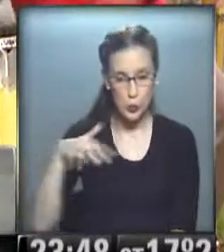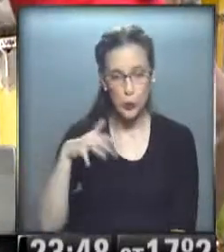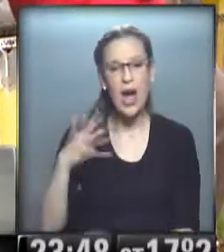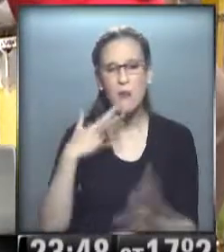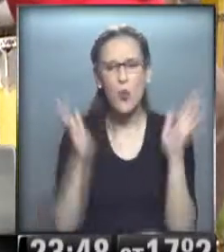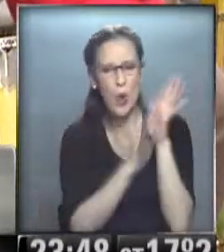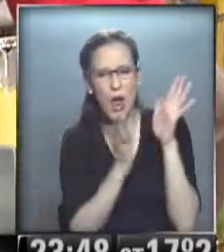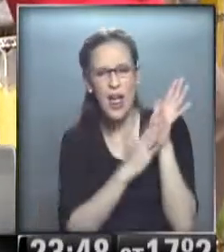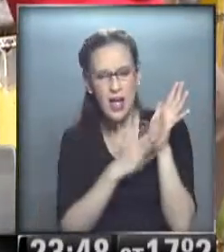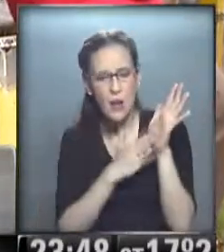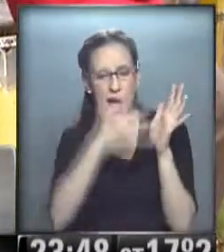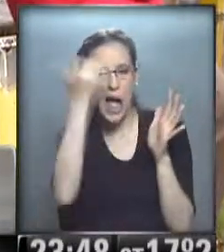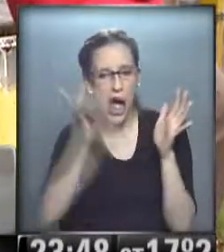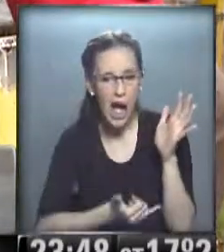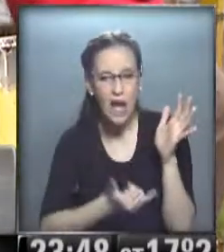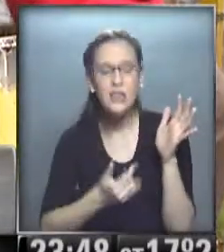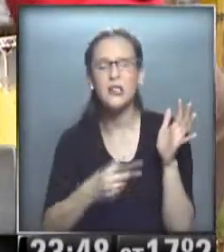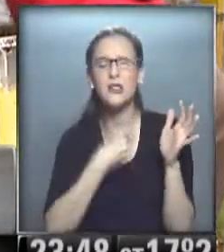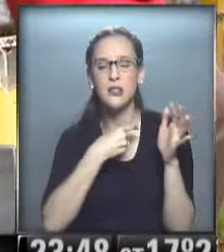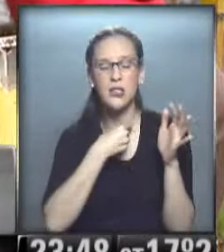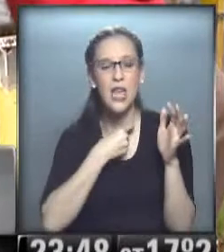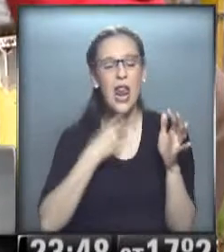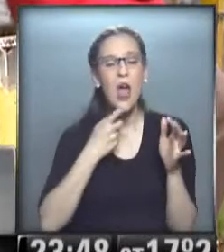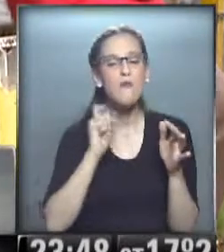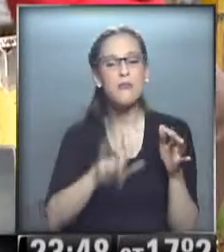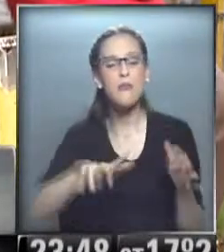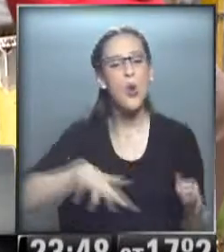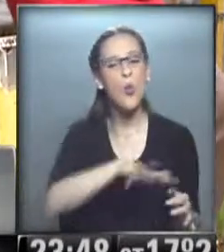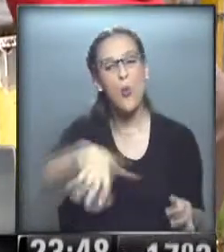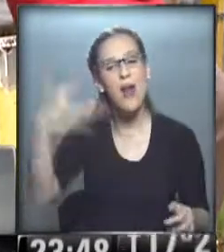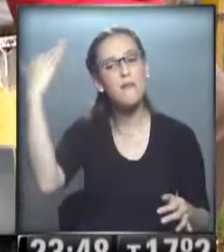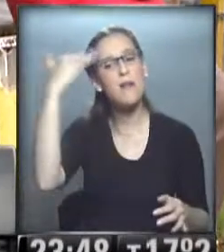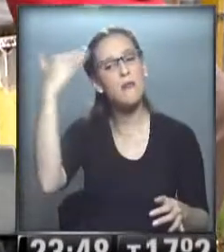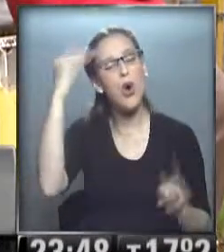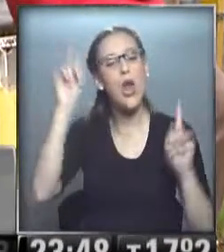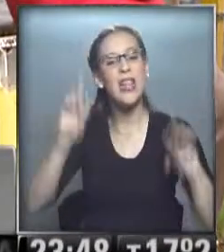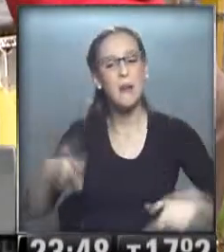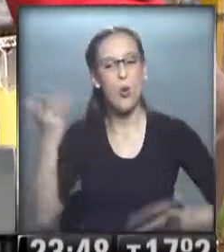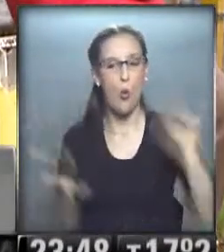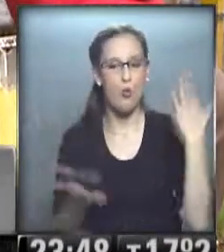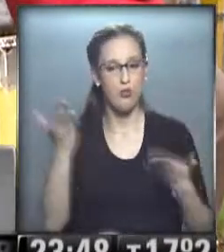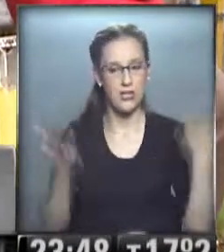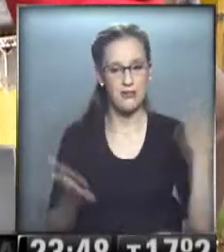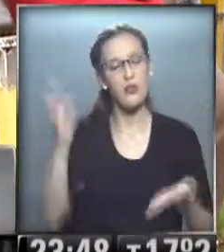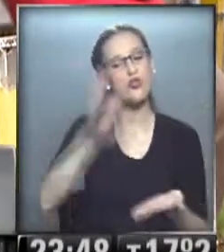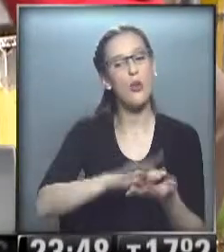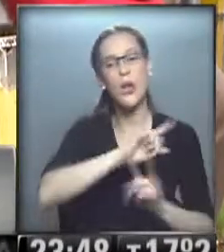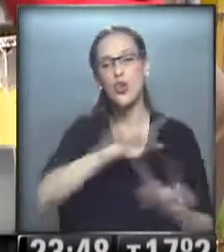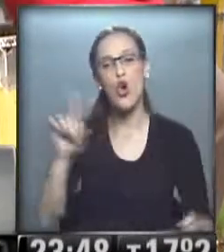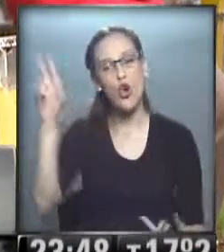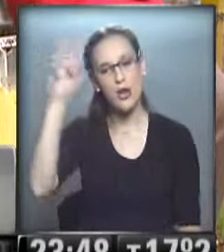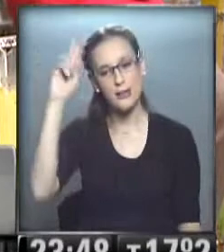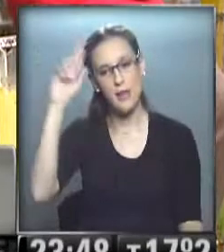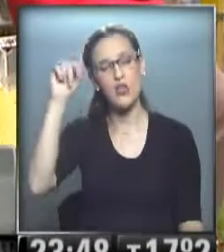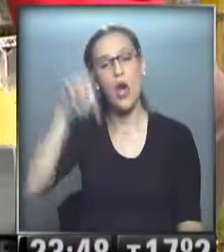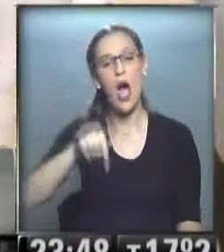prueba, sea conservado y utilizado como un espacio para la memoria y para la denuncia de violaciones de derechos fundamentales en